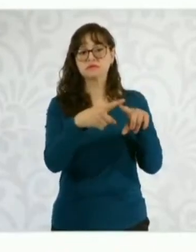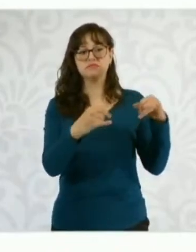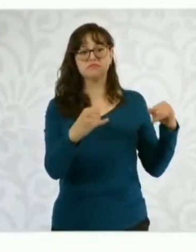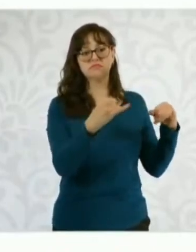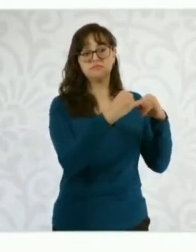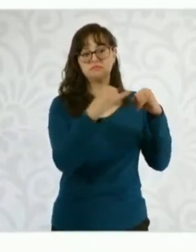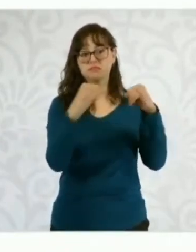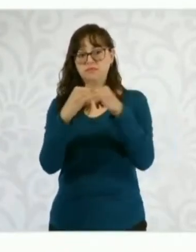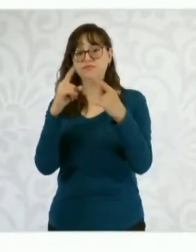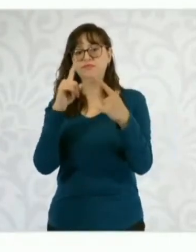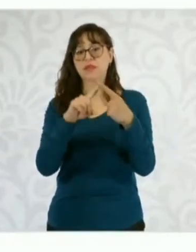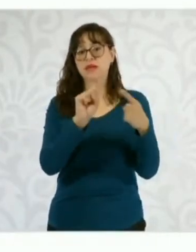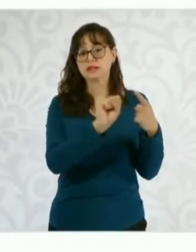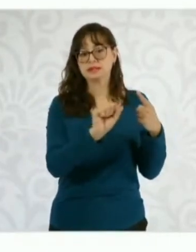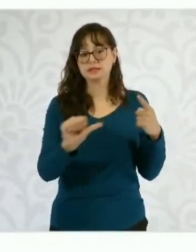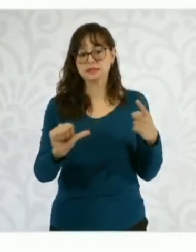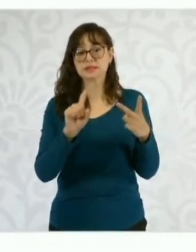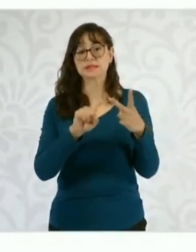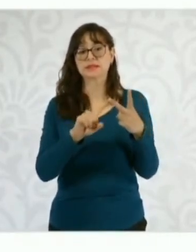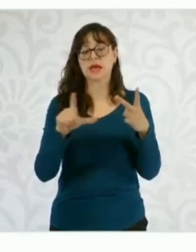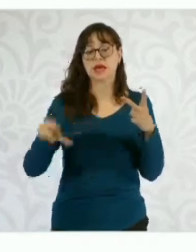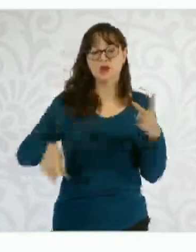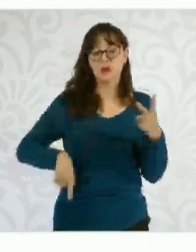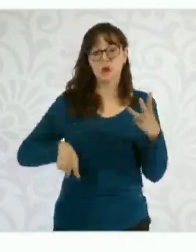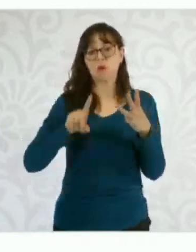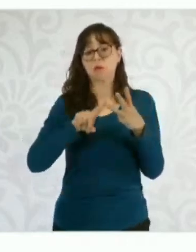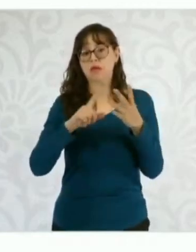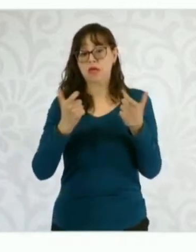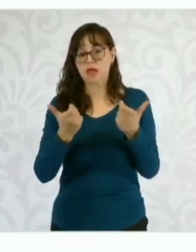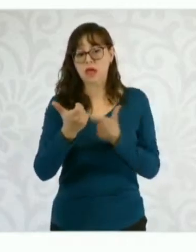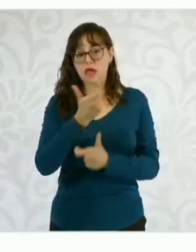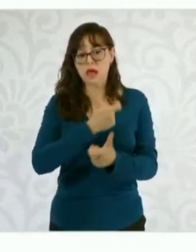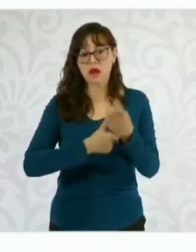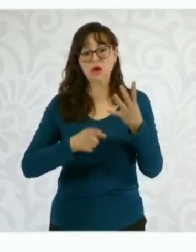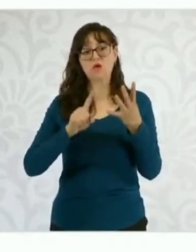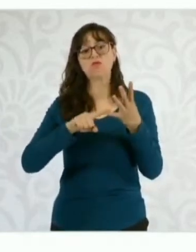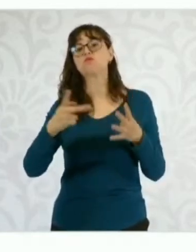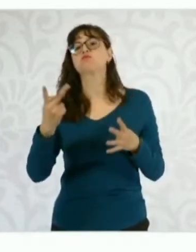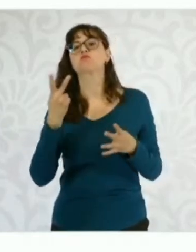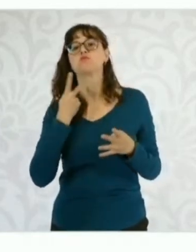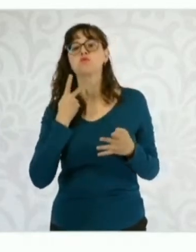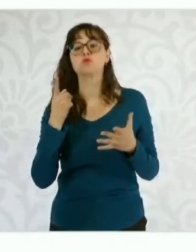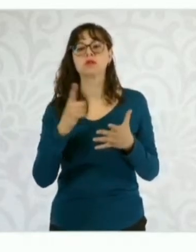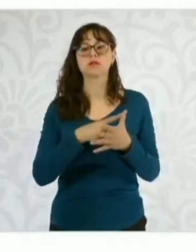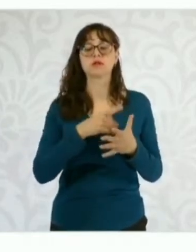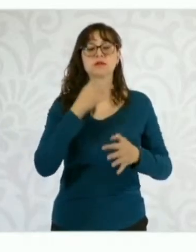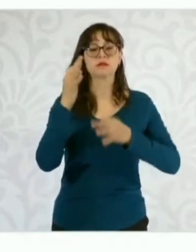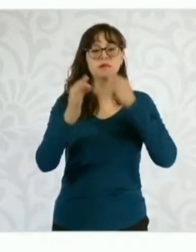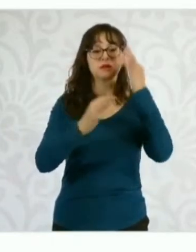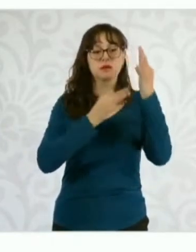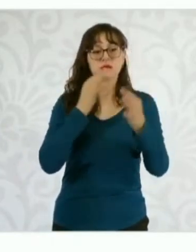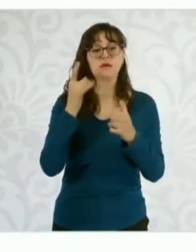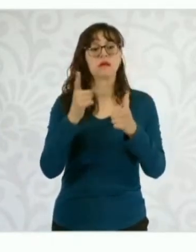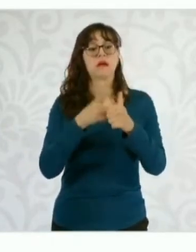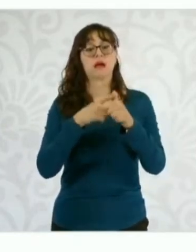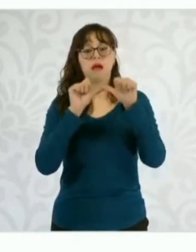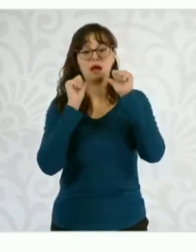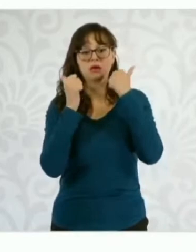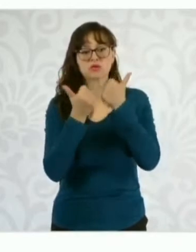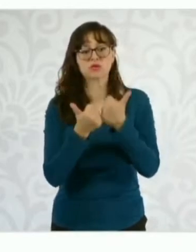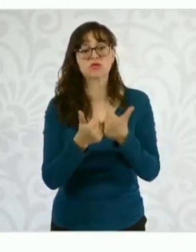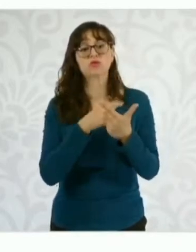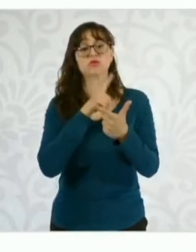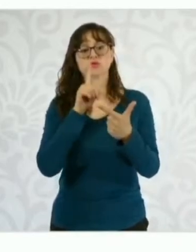sino el gobierno, economistas, políticos, medios de comunicación, asociaciones